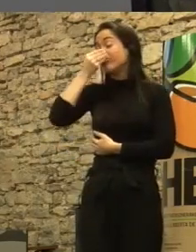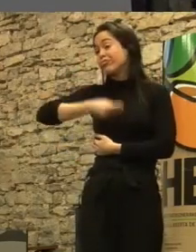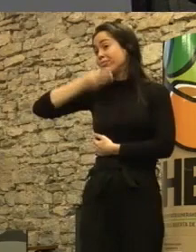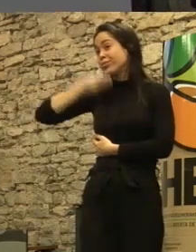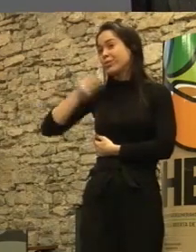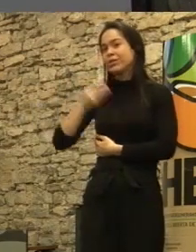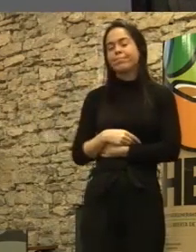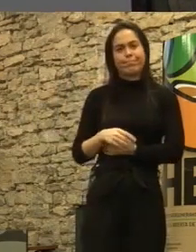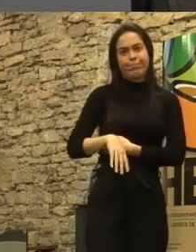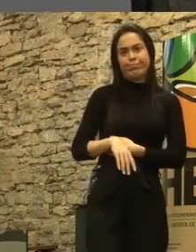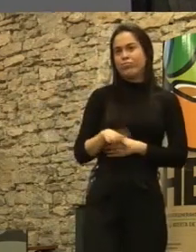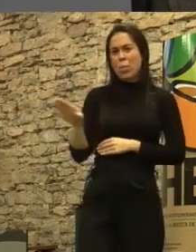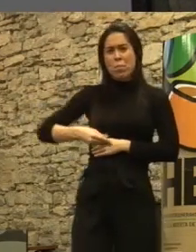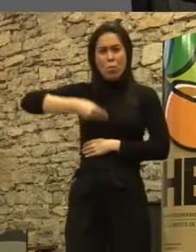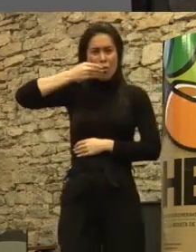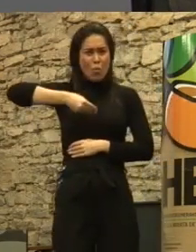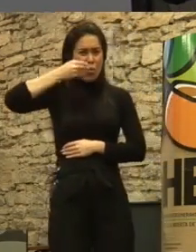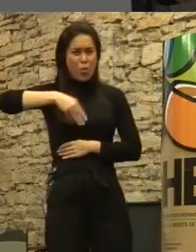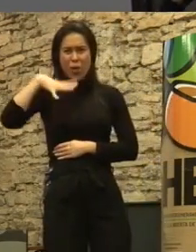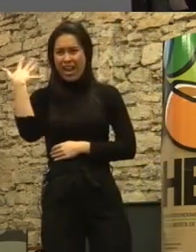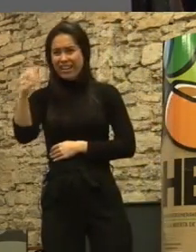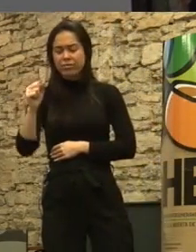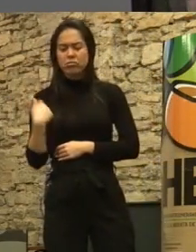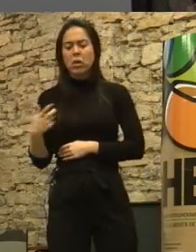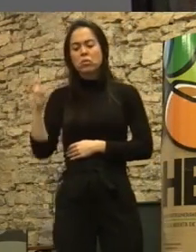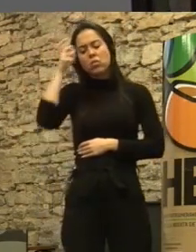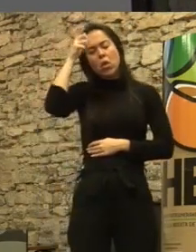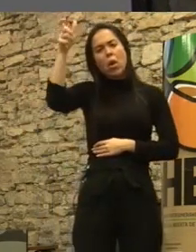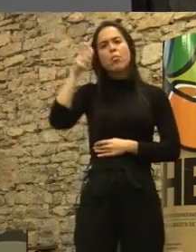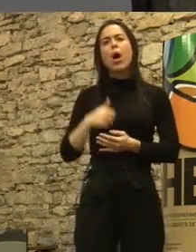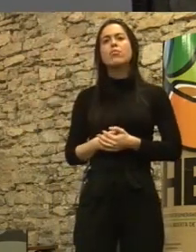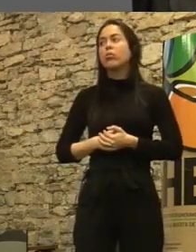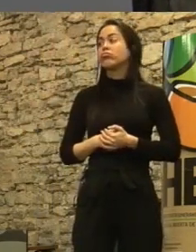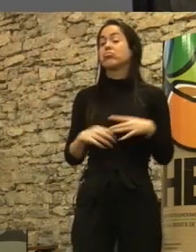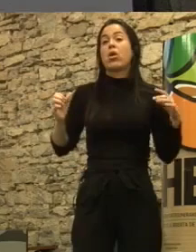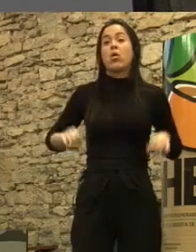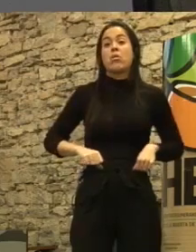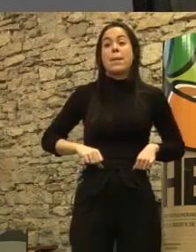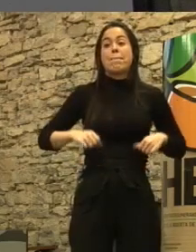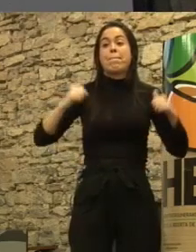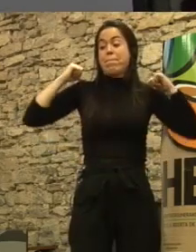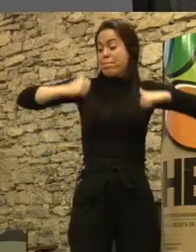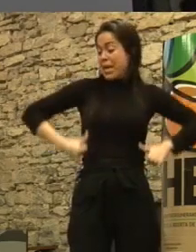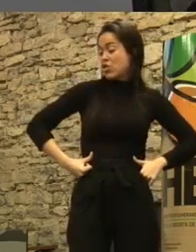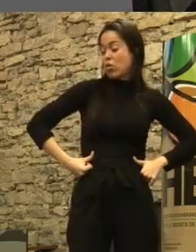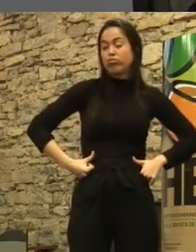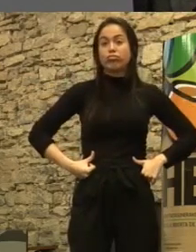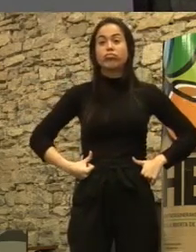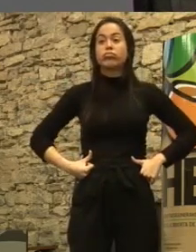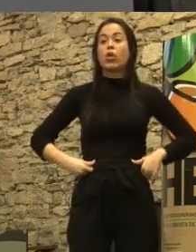son impresionantes. Ella iba por el pueblo con esta, digamos, con el peto, digamos, con este uniforme de mecánico